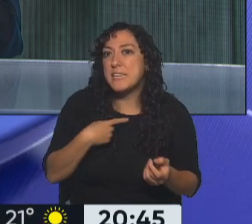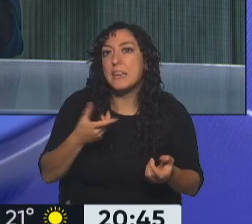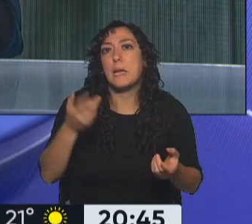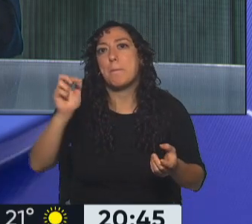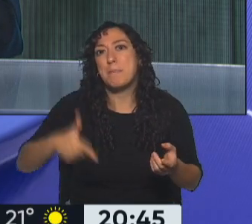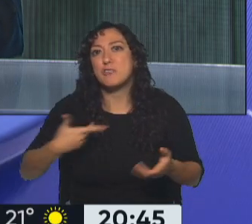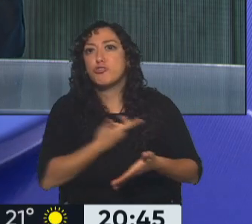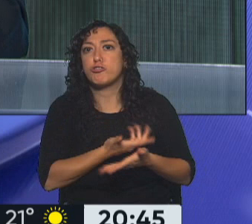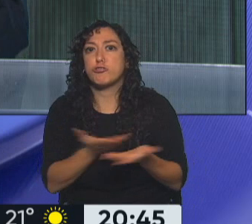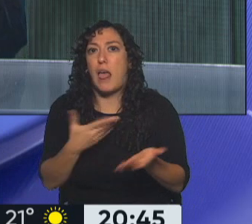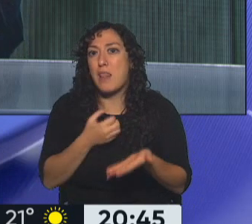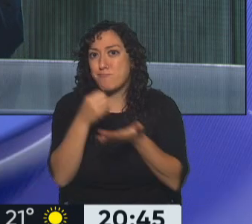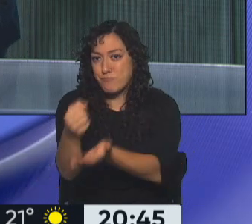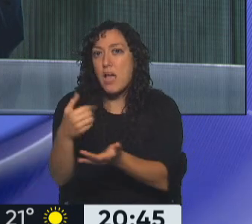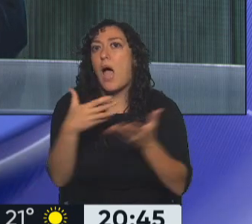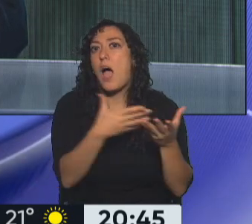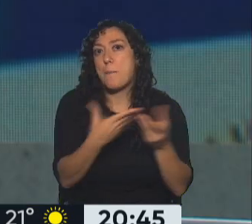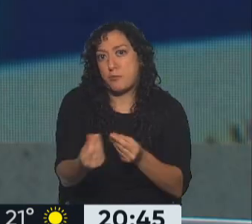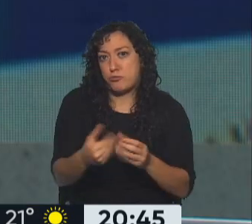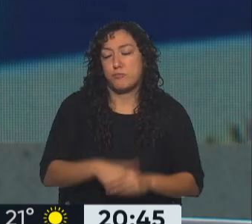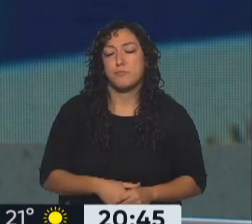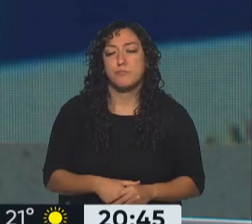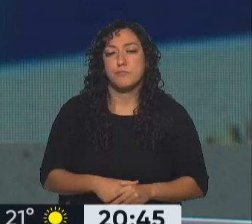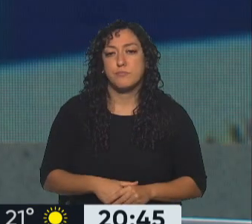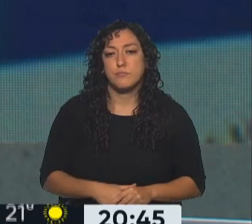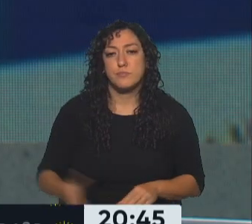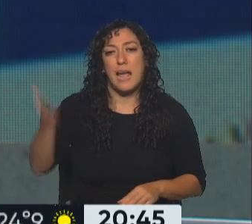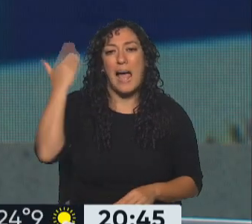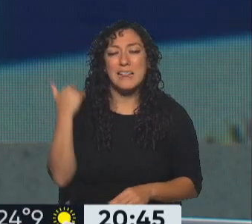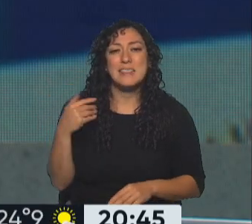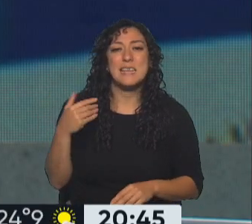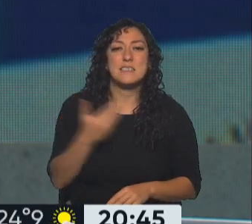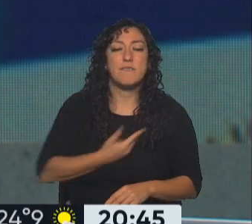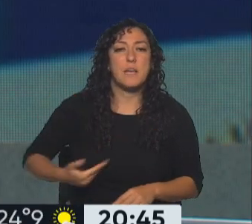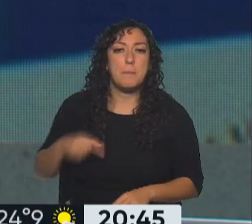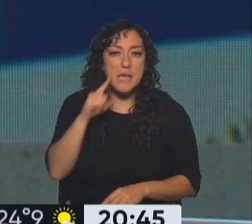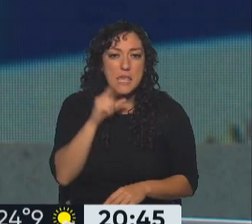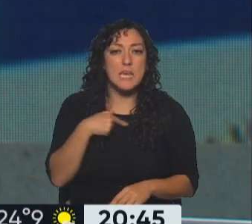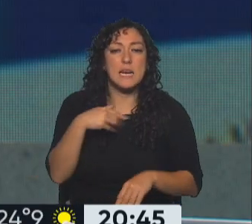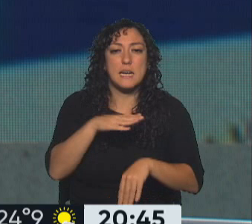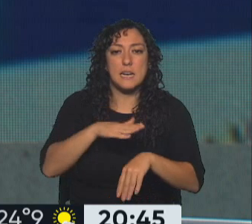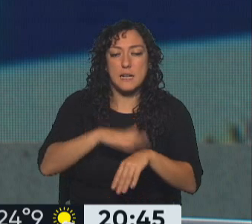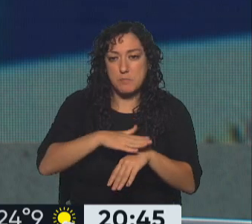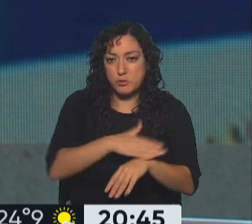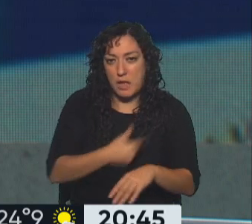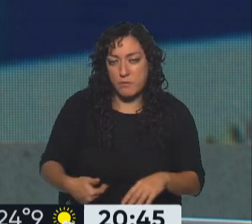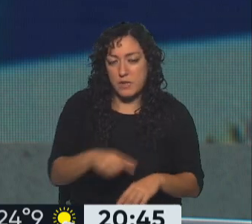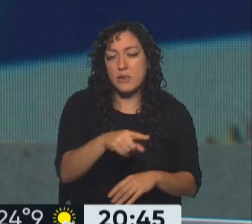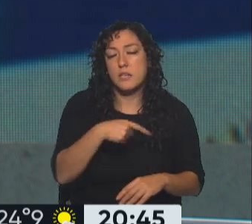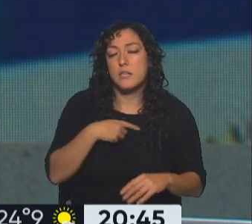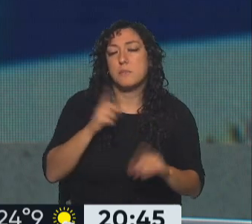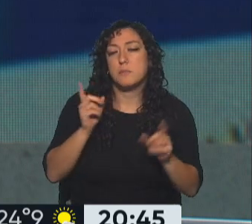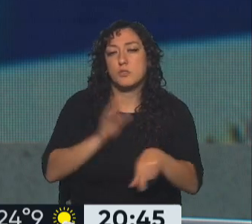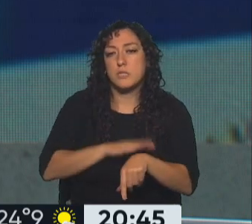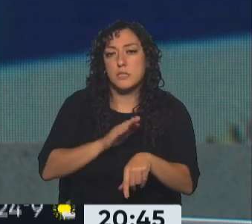programas sociales. A ver, Martín, en declaraciones recién que compartíamos de la titular del fondo, casi en forma paralela de la reunión que el